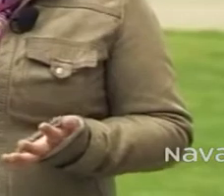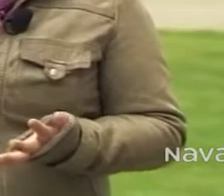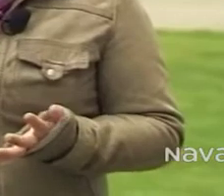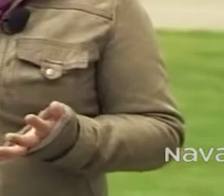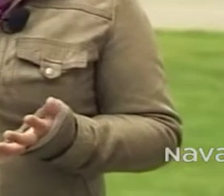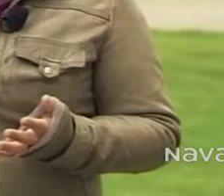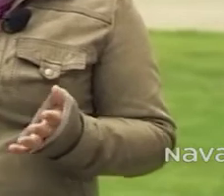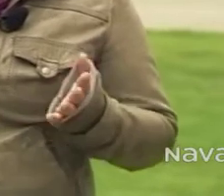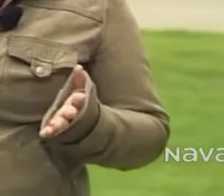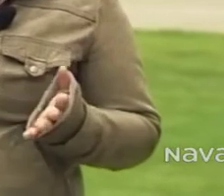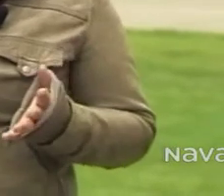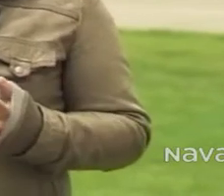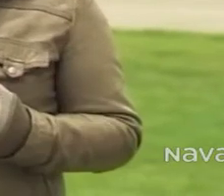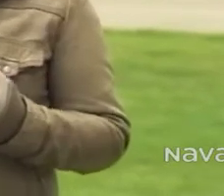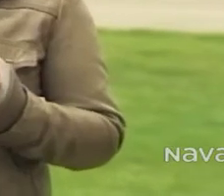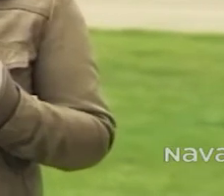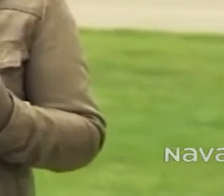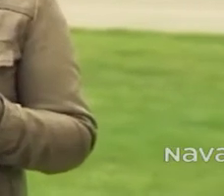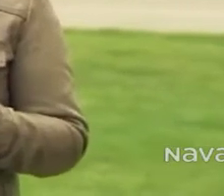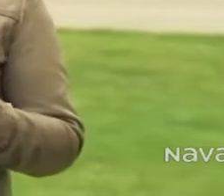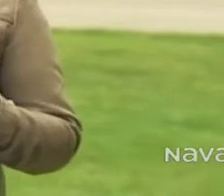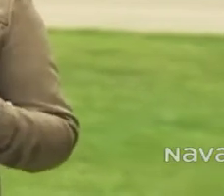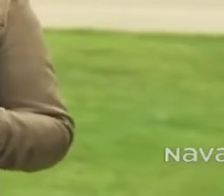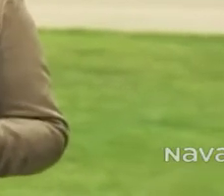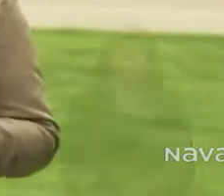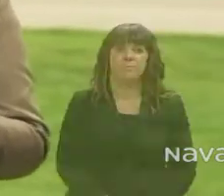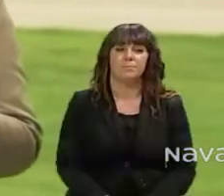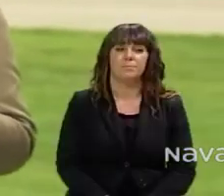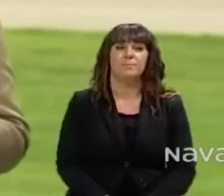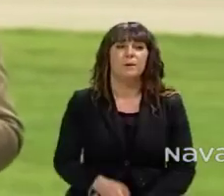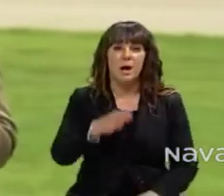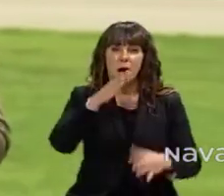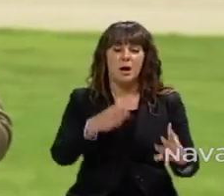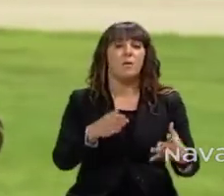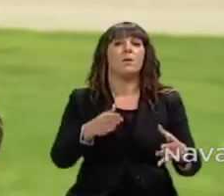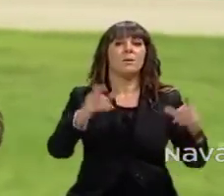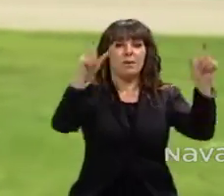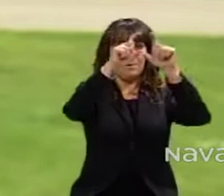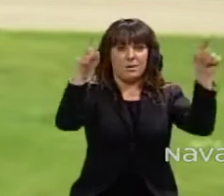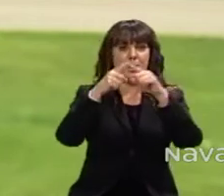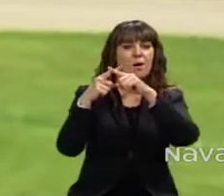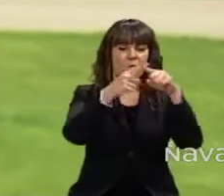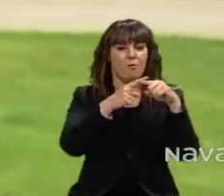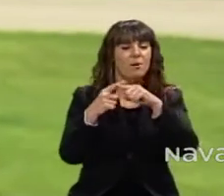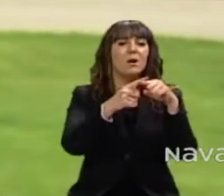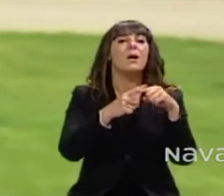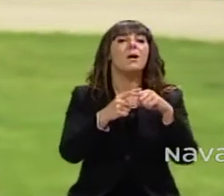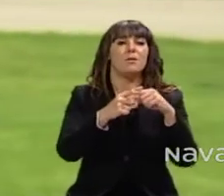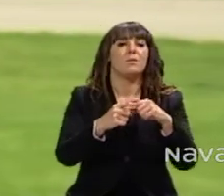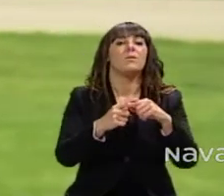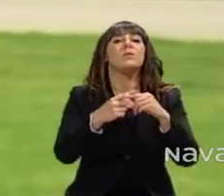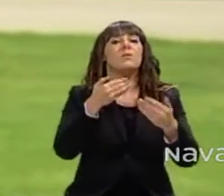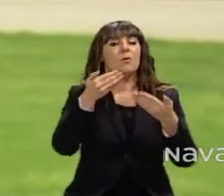A continuación vamos a hablar también de la importancia de la cooperación empresarial. Y es que hace un par de días una